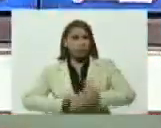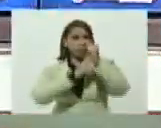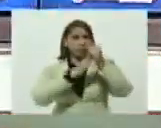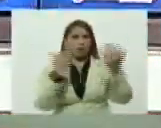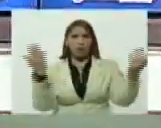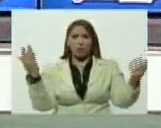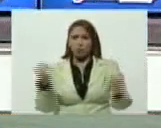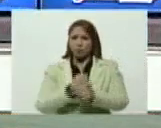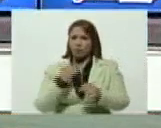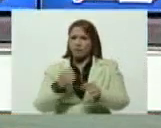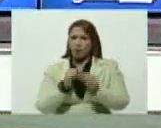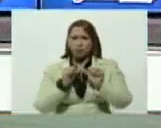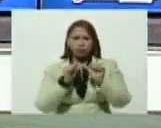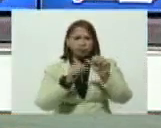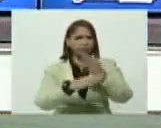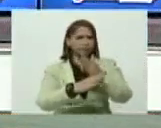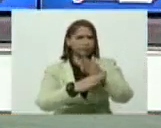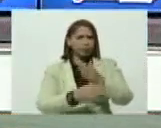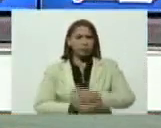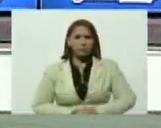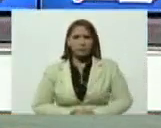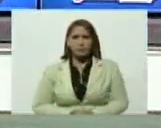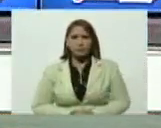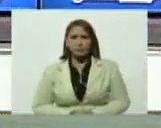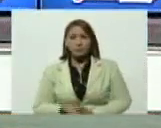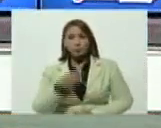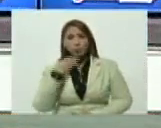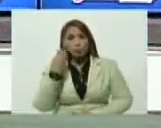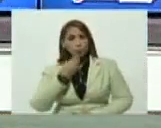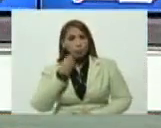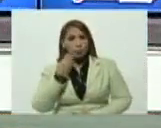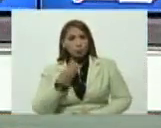su trabajo permanente. La juventud,